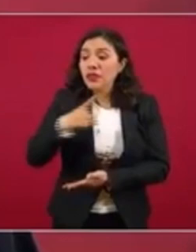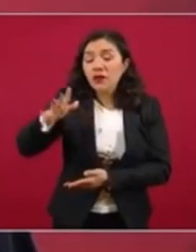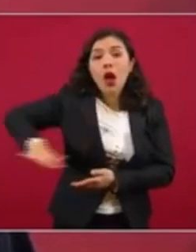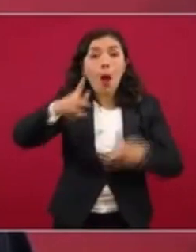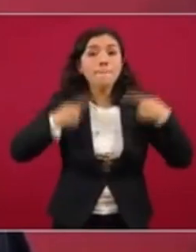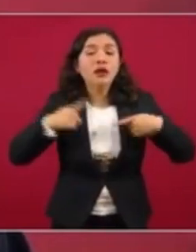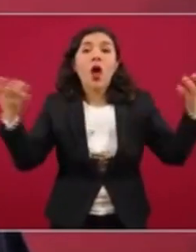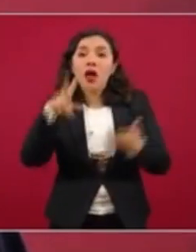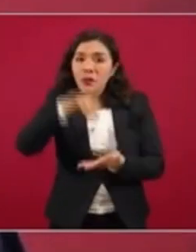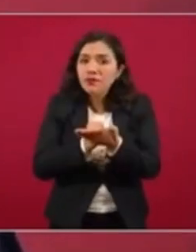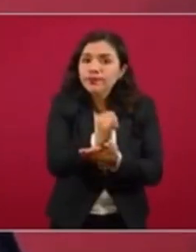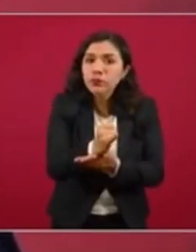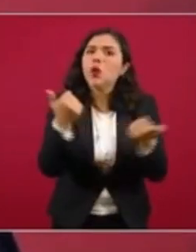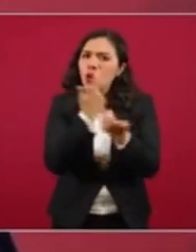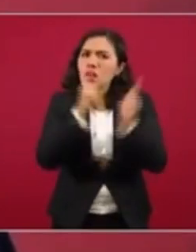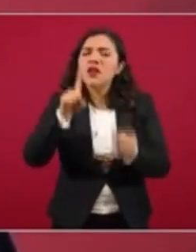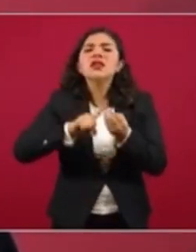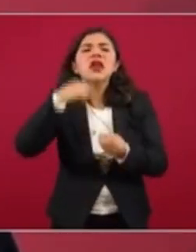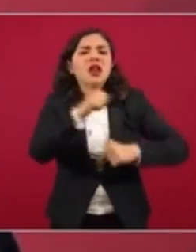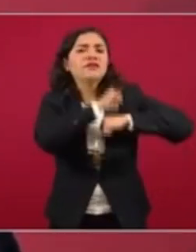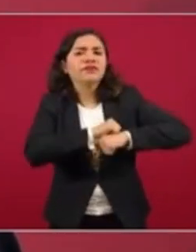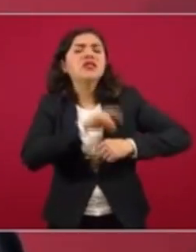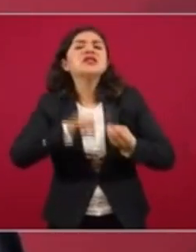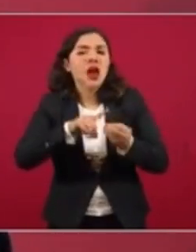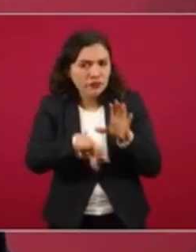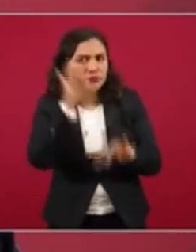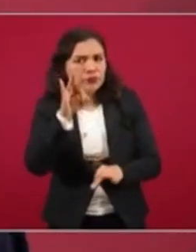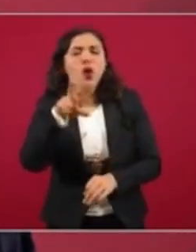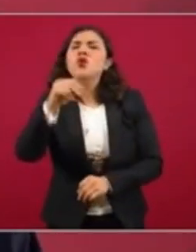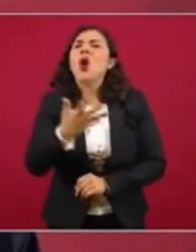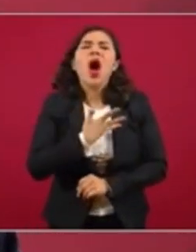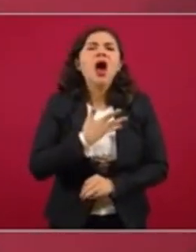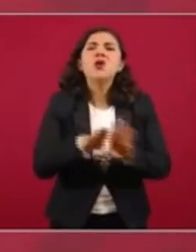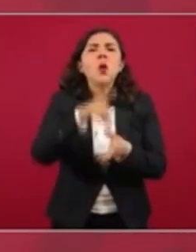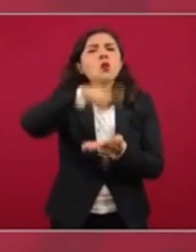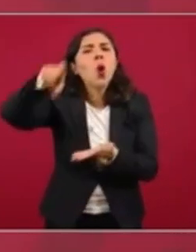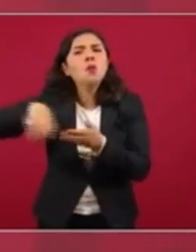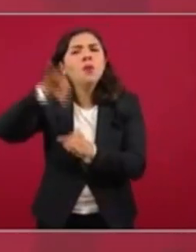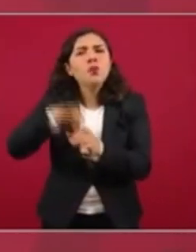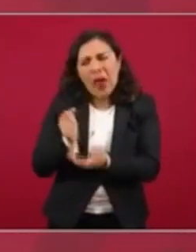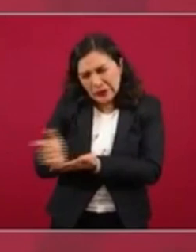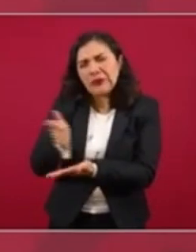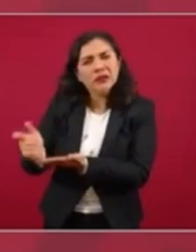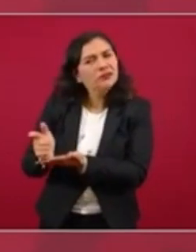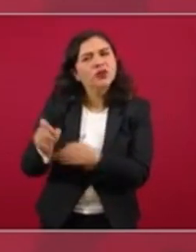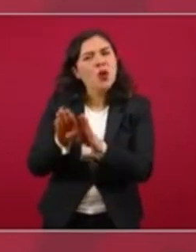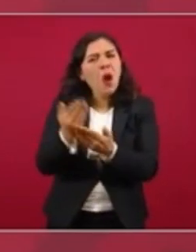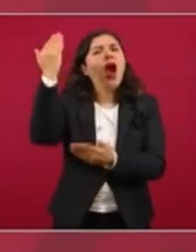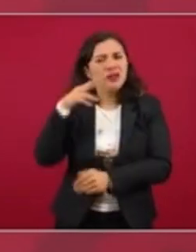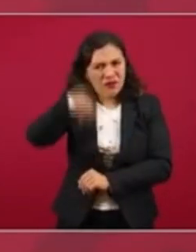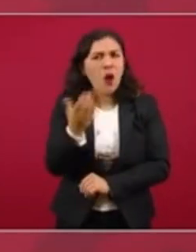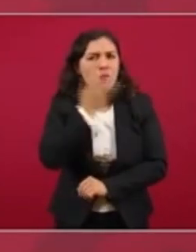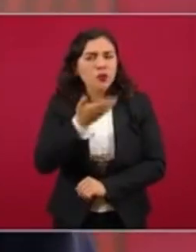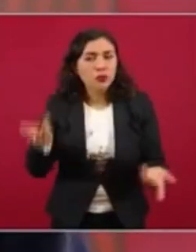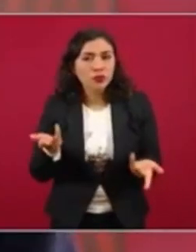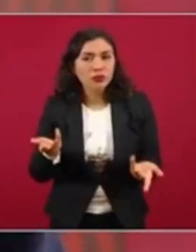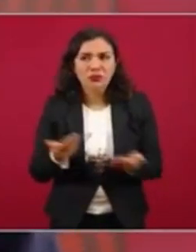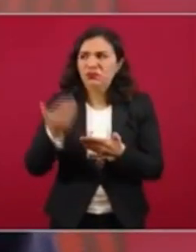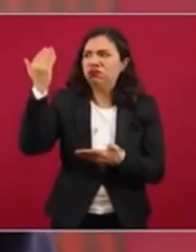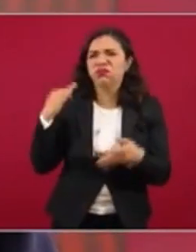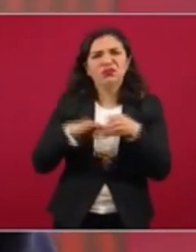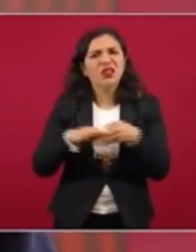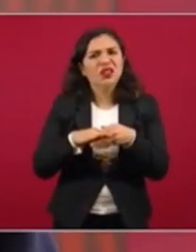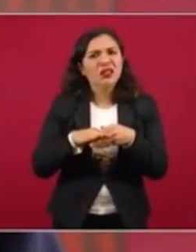elija libremente a sus autoridades. Que ya no haya compra de votos como la había en los